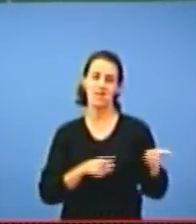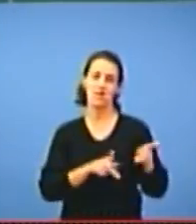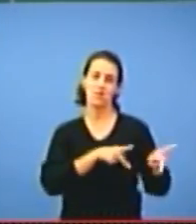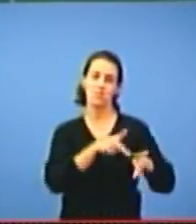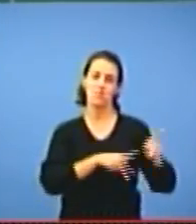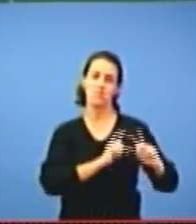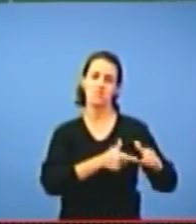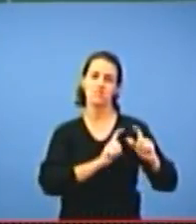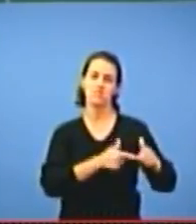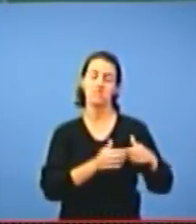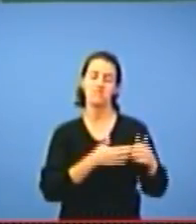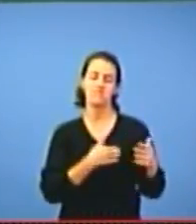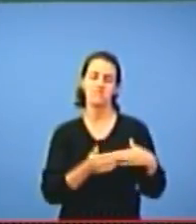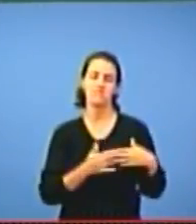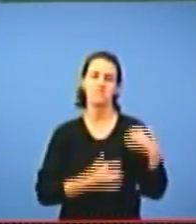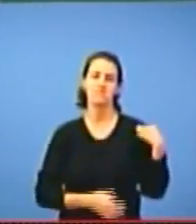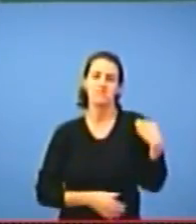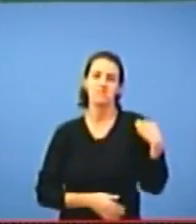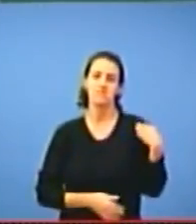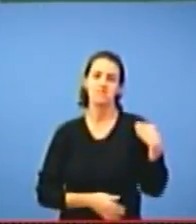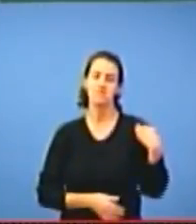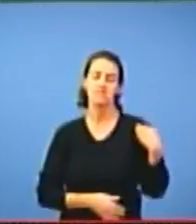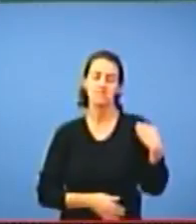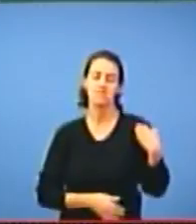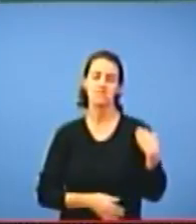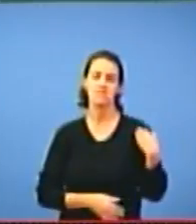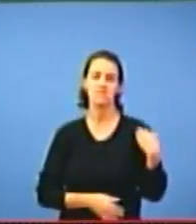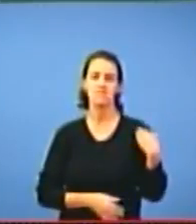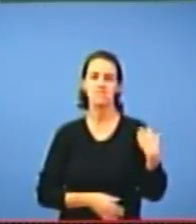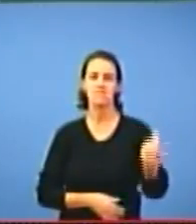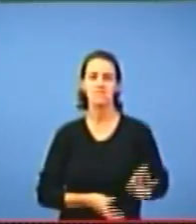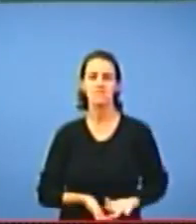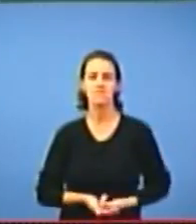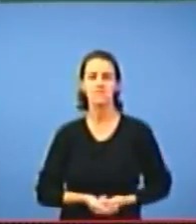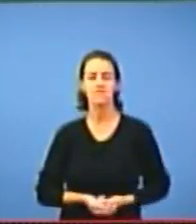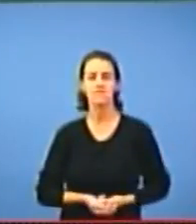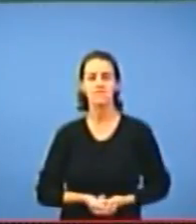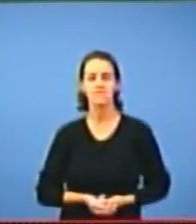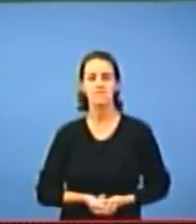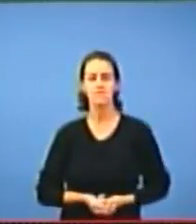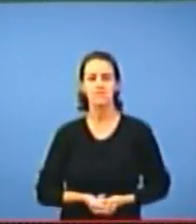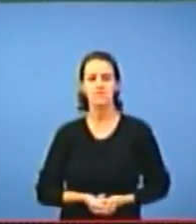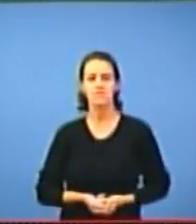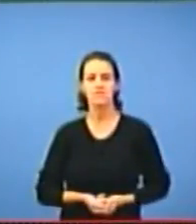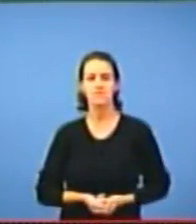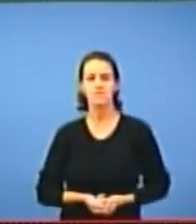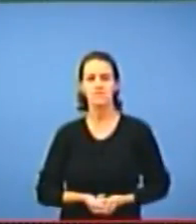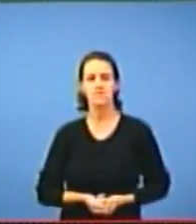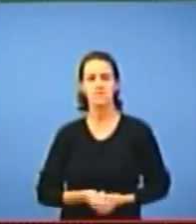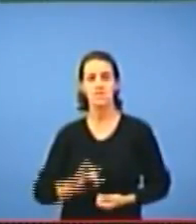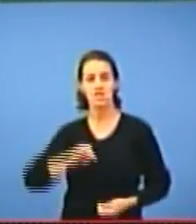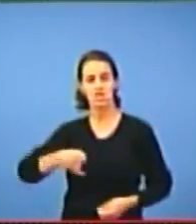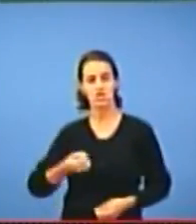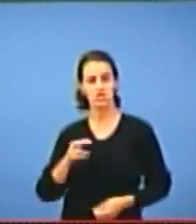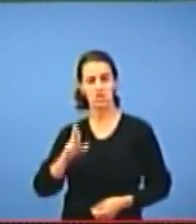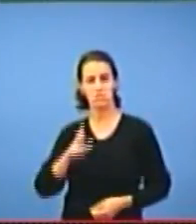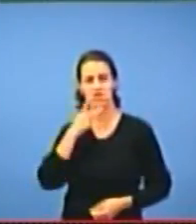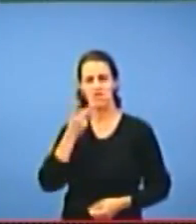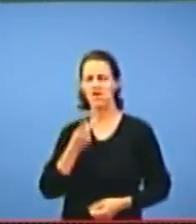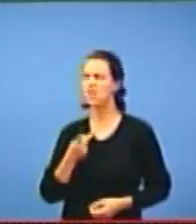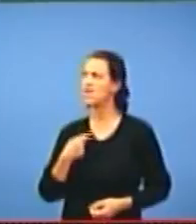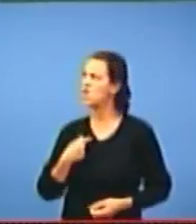pueblo en aquella época no tuvo atención a eso. Jeremías tuvo el clamor. Maldito sea el día que yo nací.